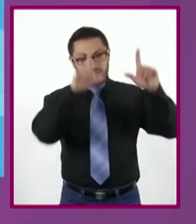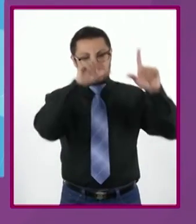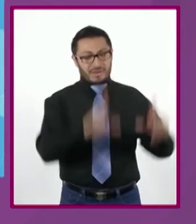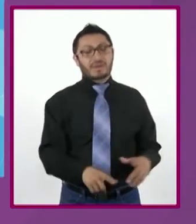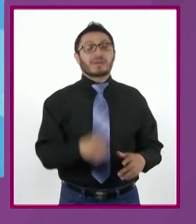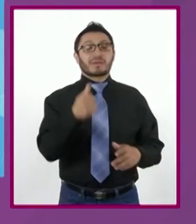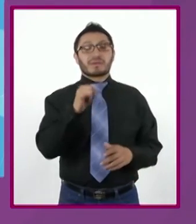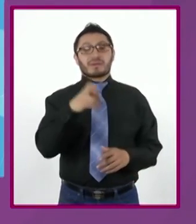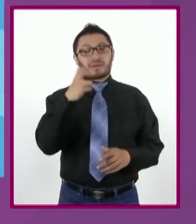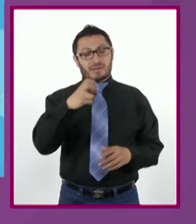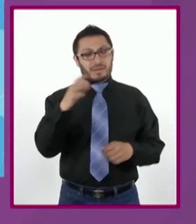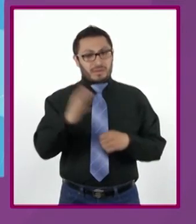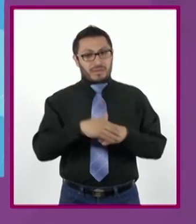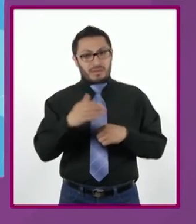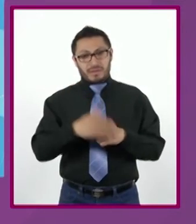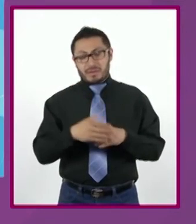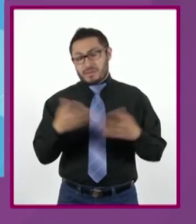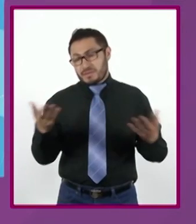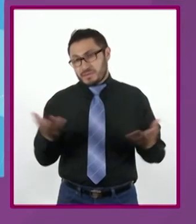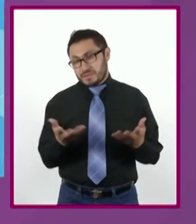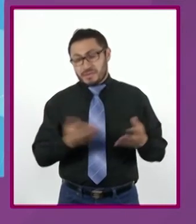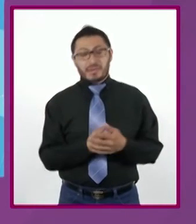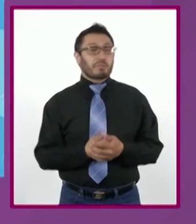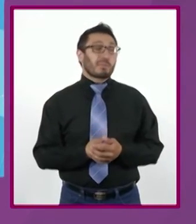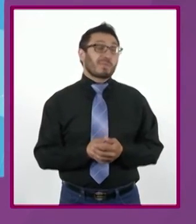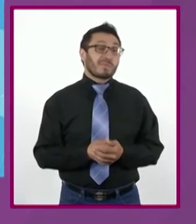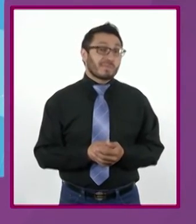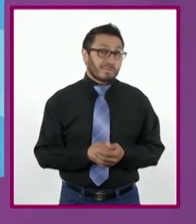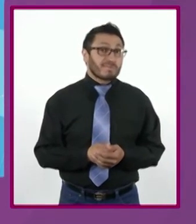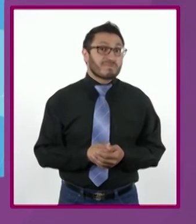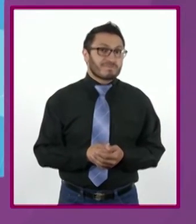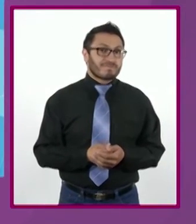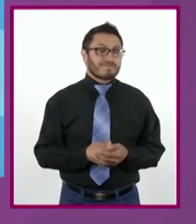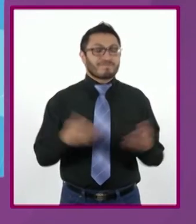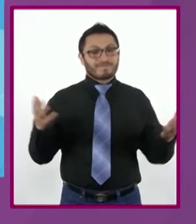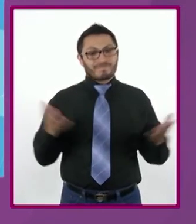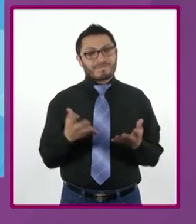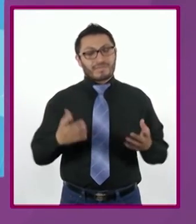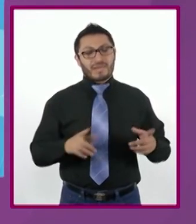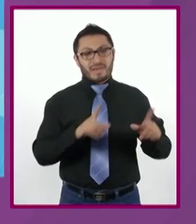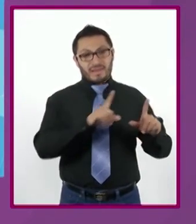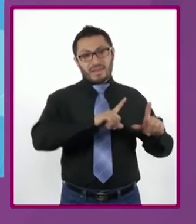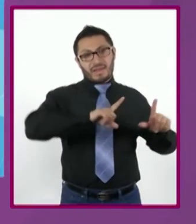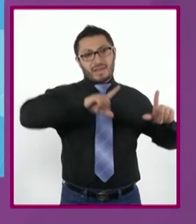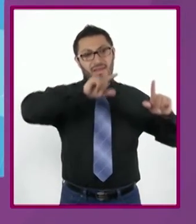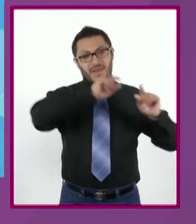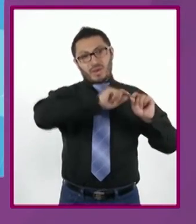así que el siguiente paso, si no me equivoco, es construir nuestra gráfica.